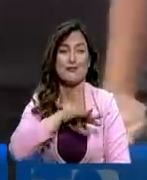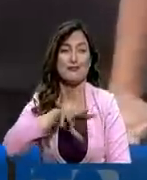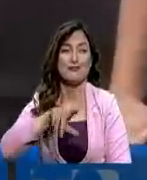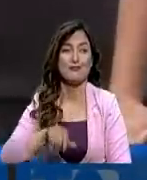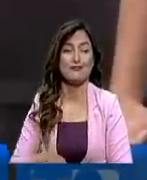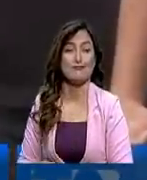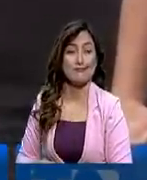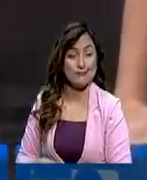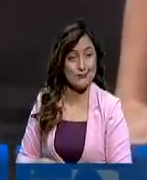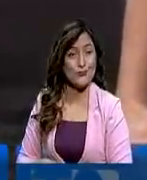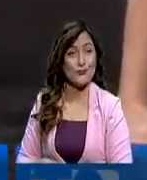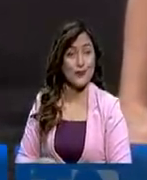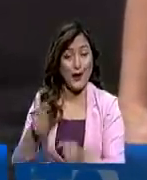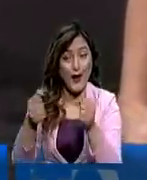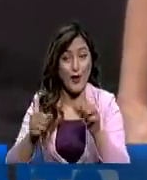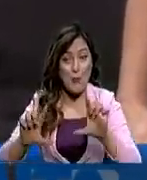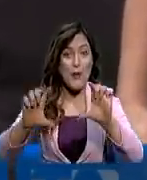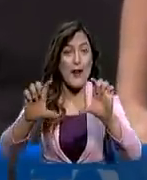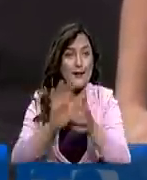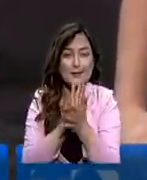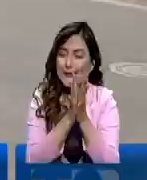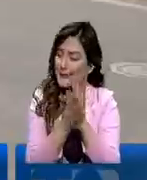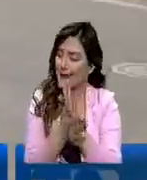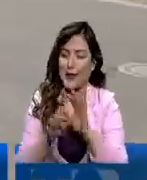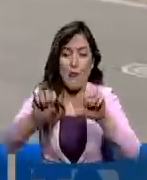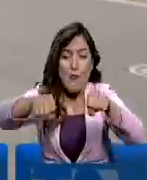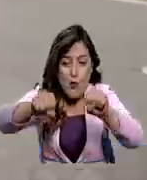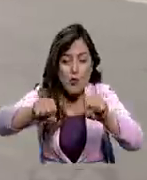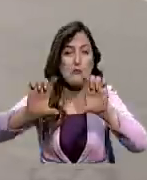delincuencia. Mucho carro sin placas, igual moto sin placas.